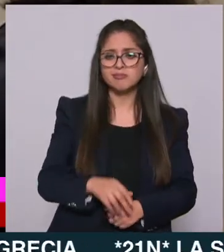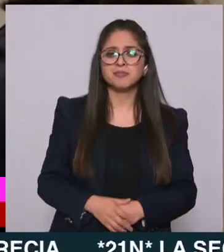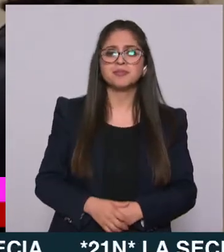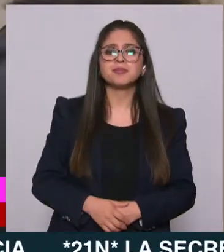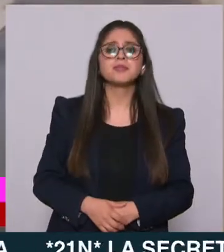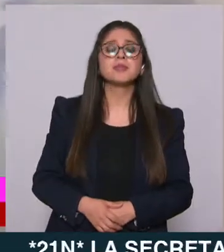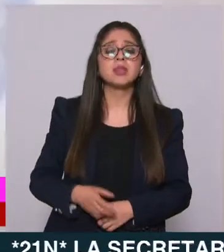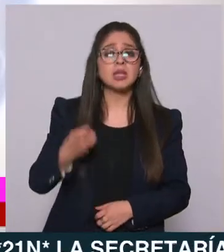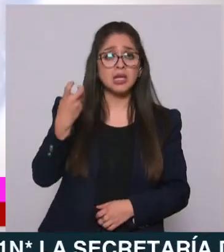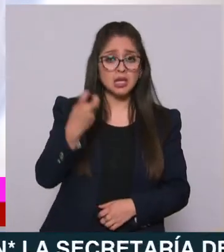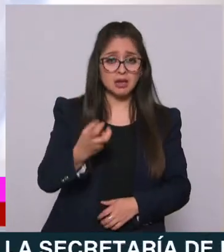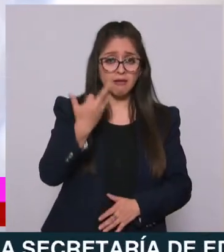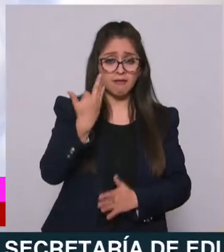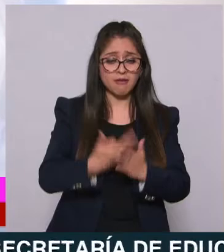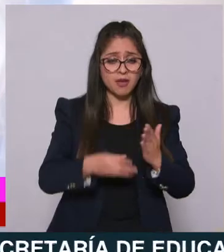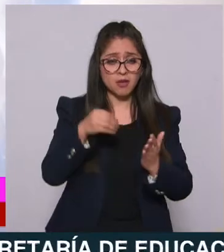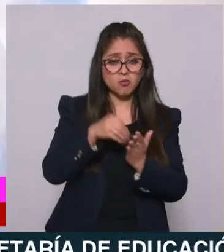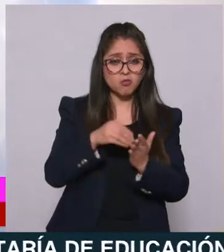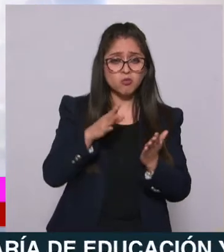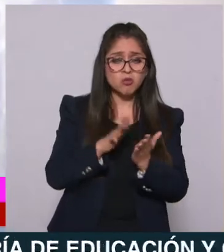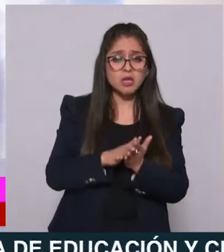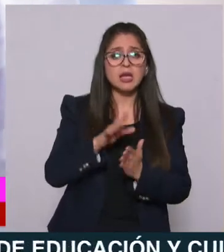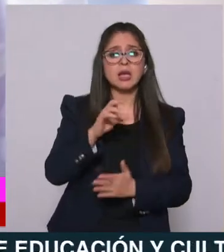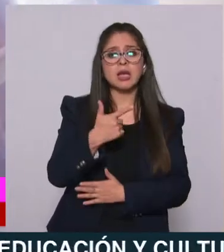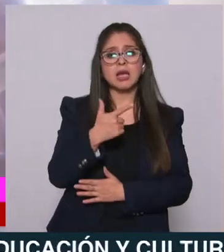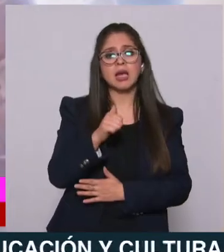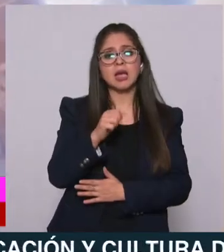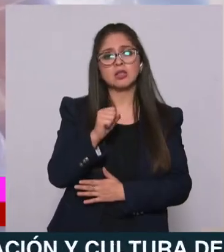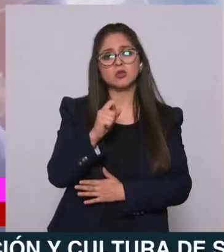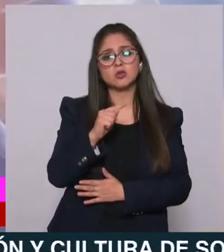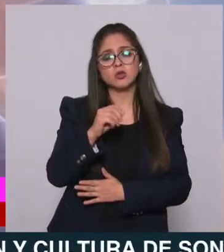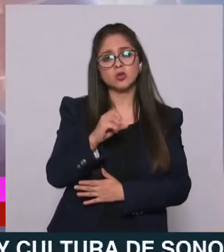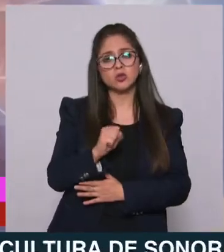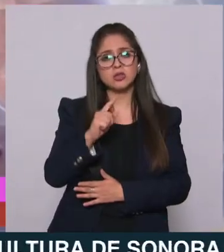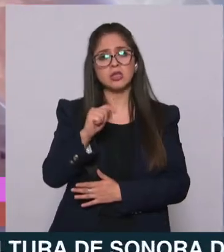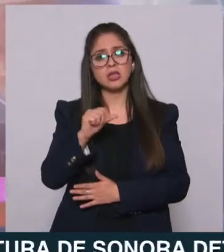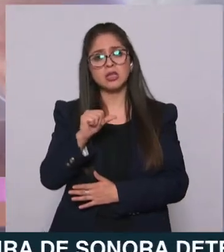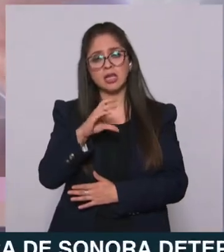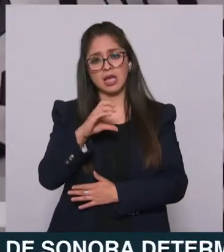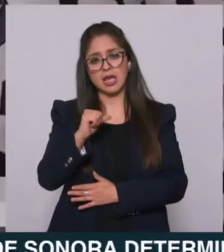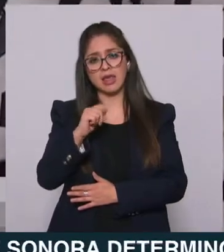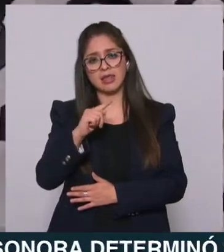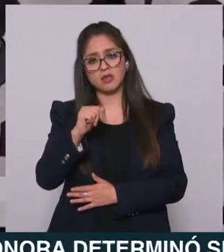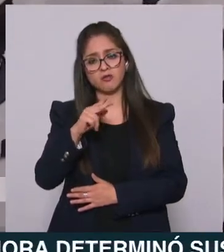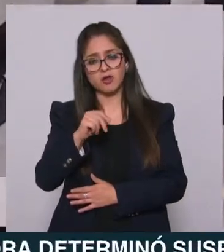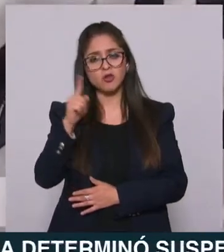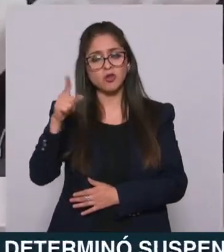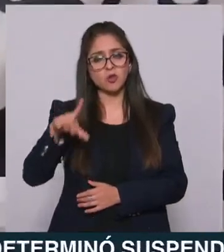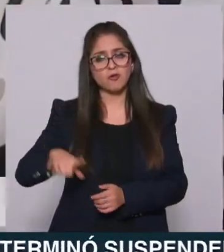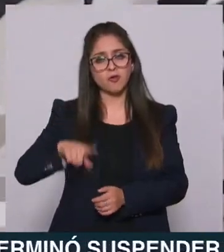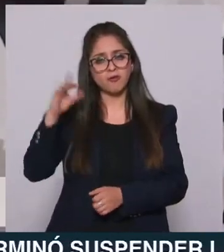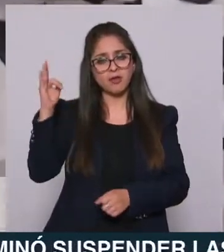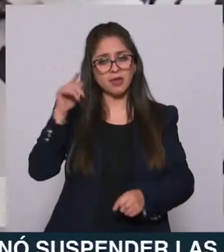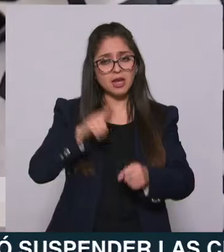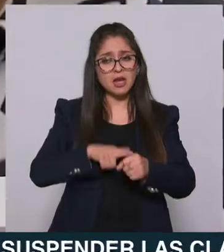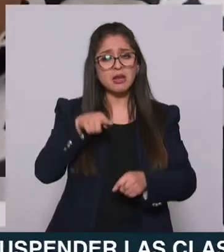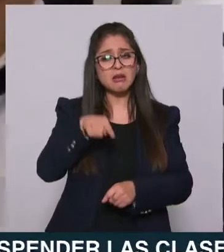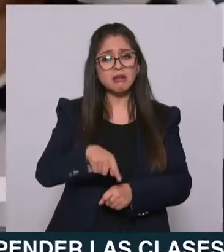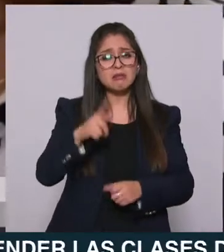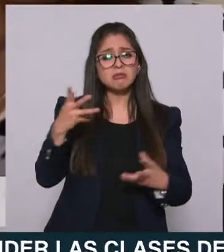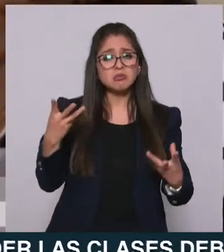padecimiento aún no está integrado en el catálogo de gastos catastróficos del sector salud del gobierno federal. Se estima que un paciente puede gastar